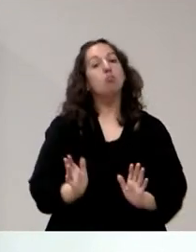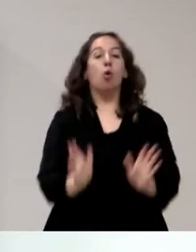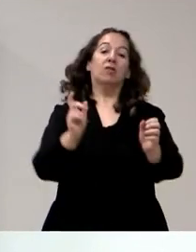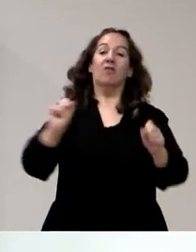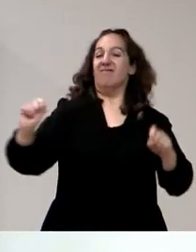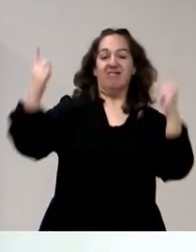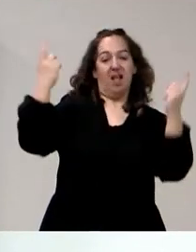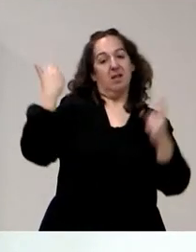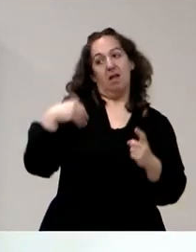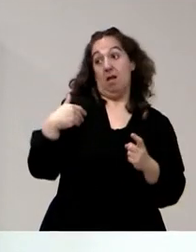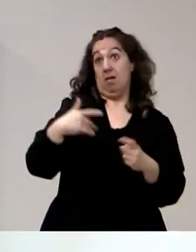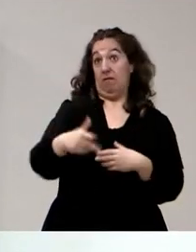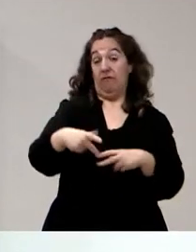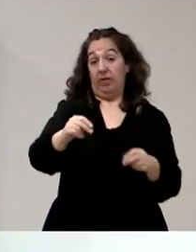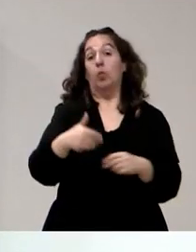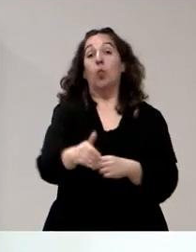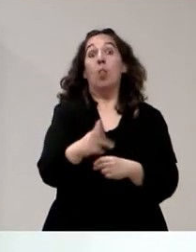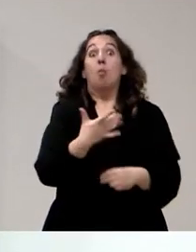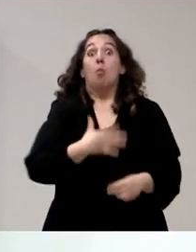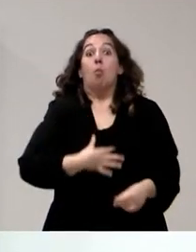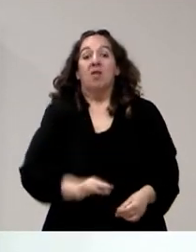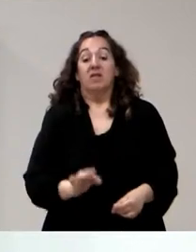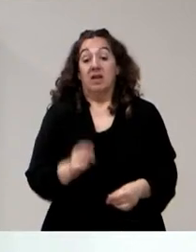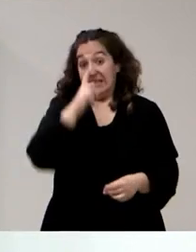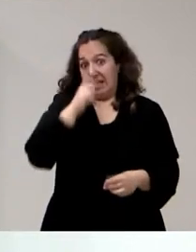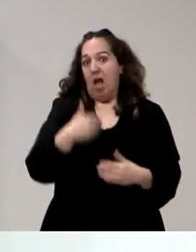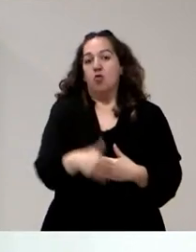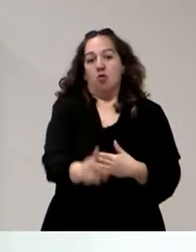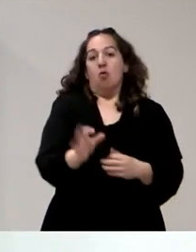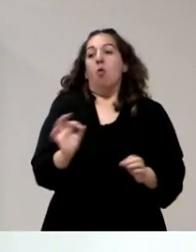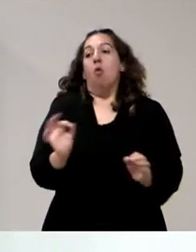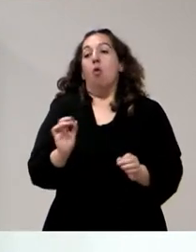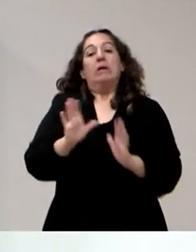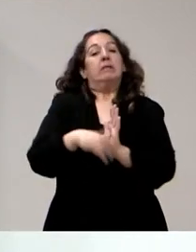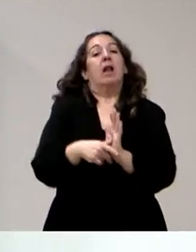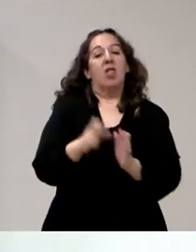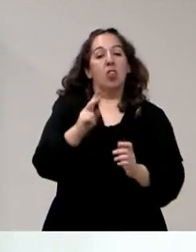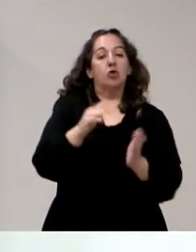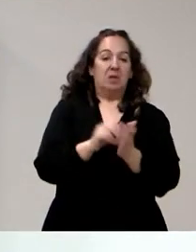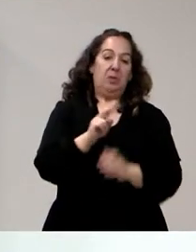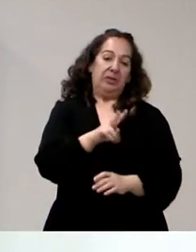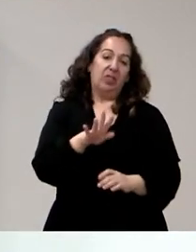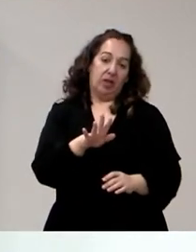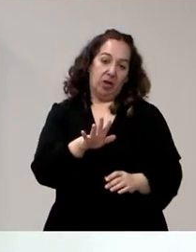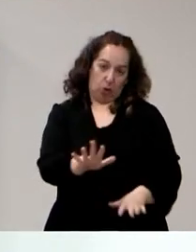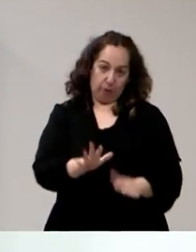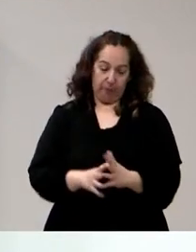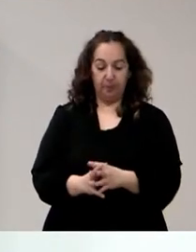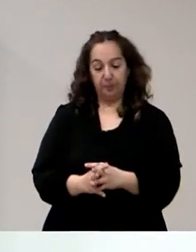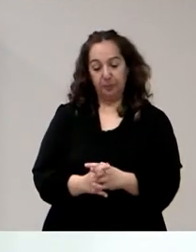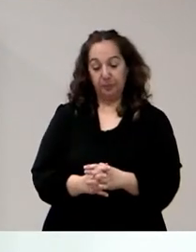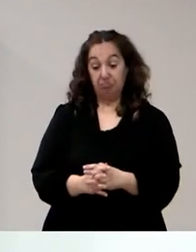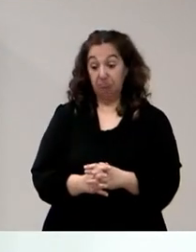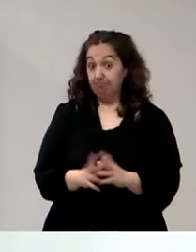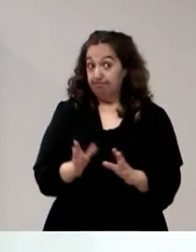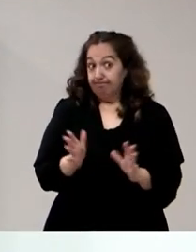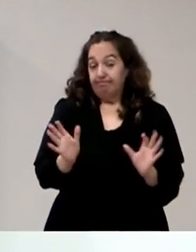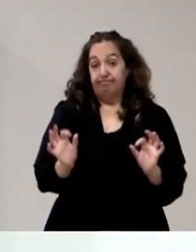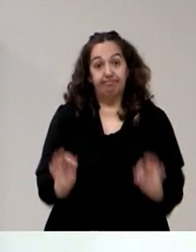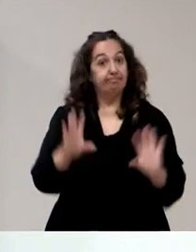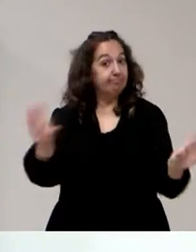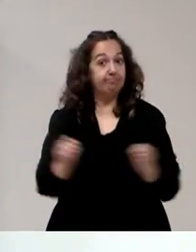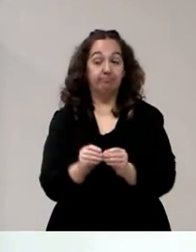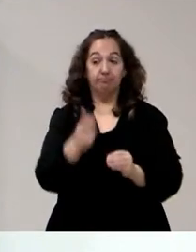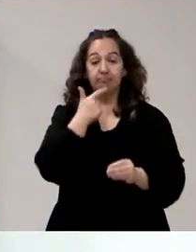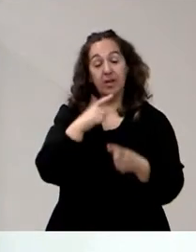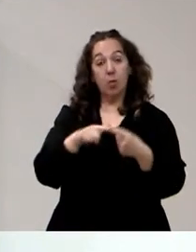podamos tener la concluida si es posible a lo largo de este año o como muy tarde en el año 2025 en fin como ven he venido